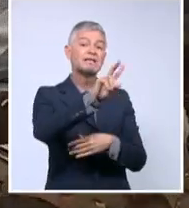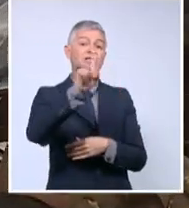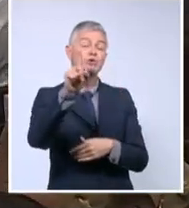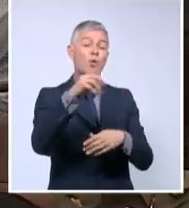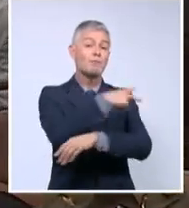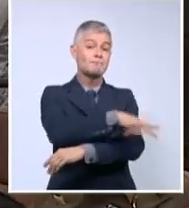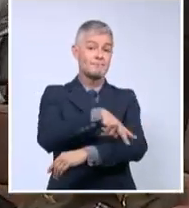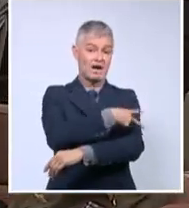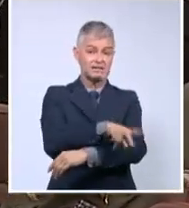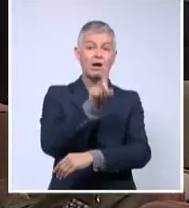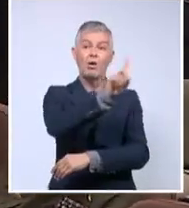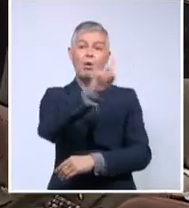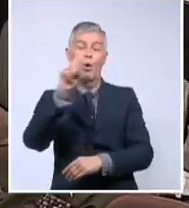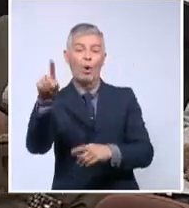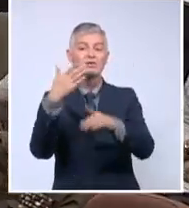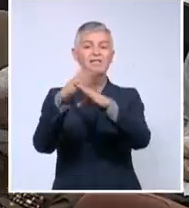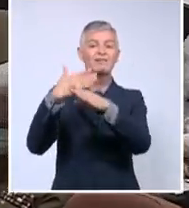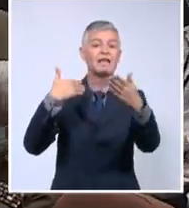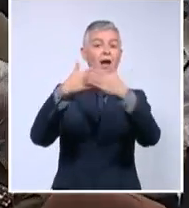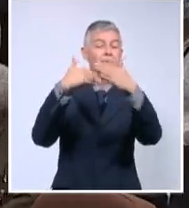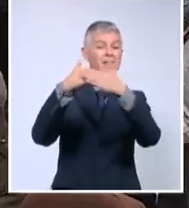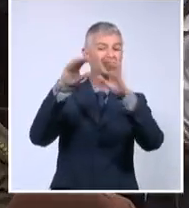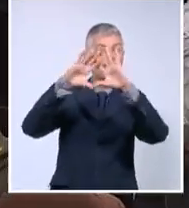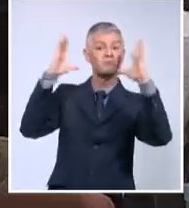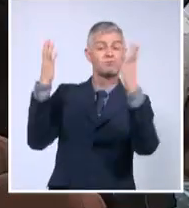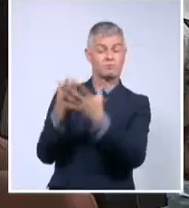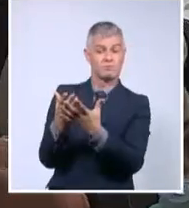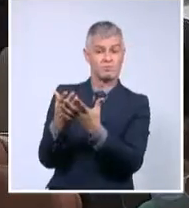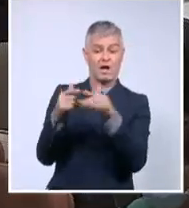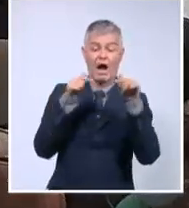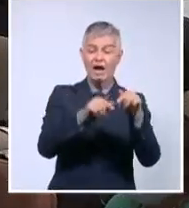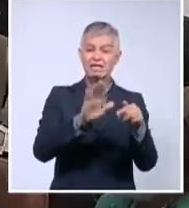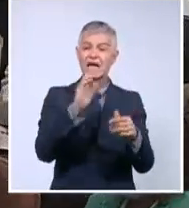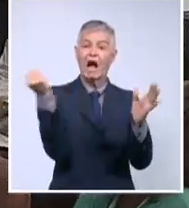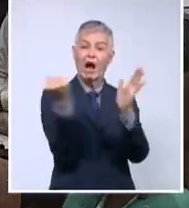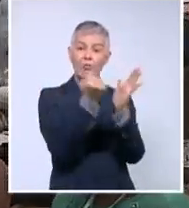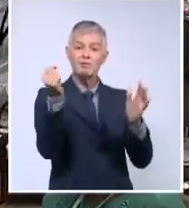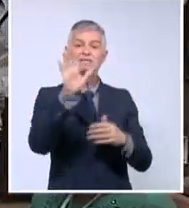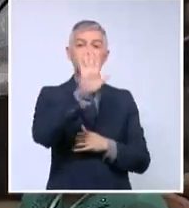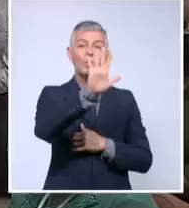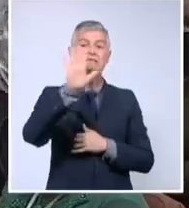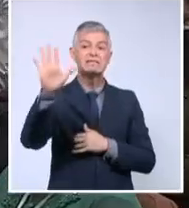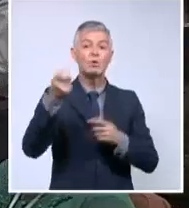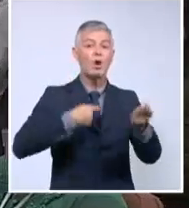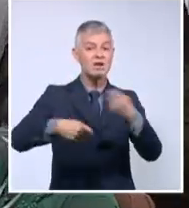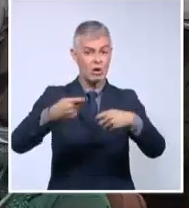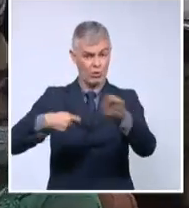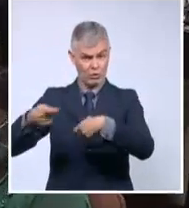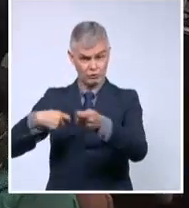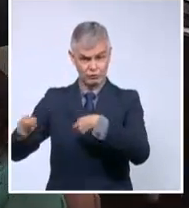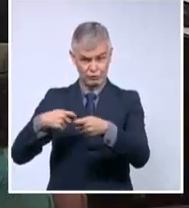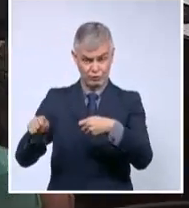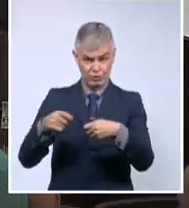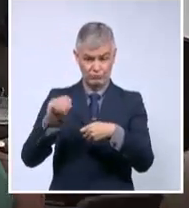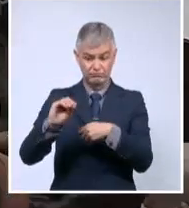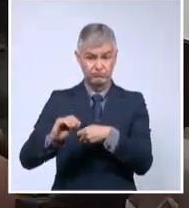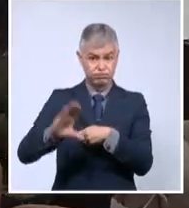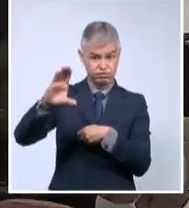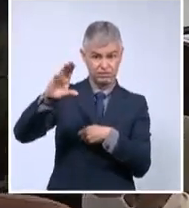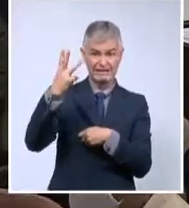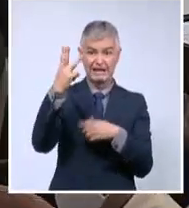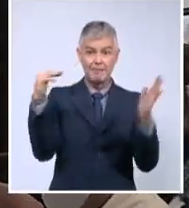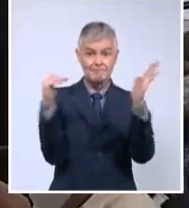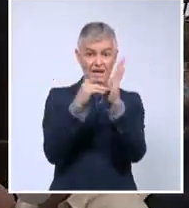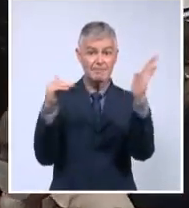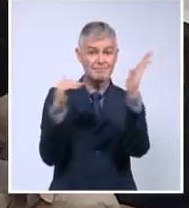11 multinacionales. Allí se han aprobado 55 negocios con un monto de inversión comprometido que supera los 3.000 millones